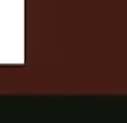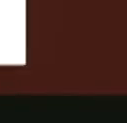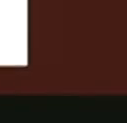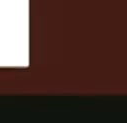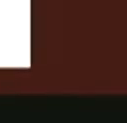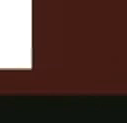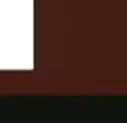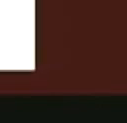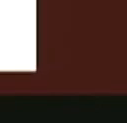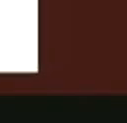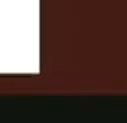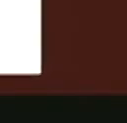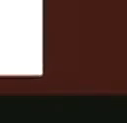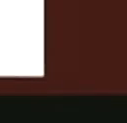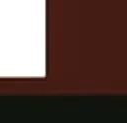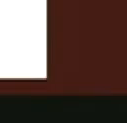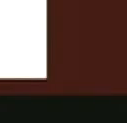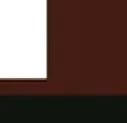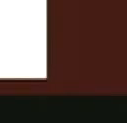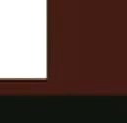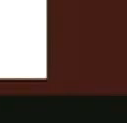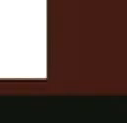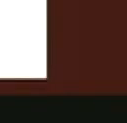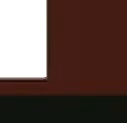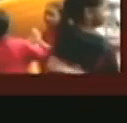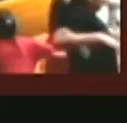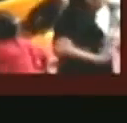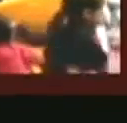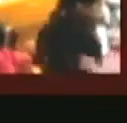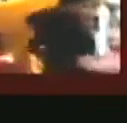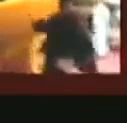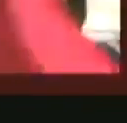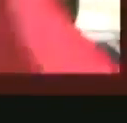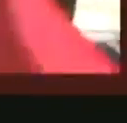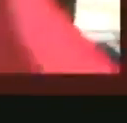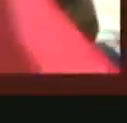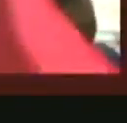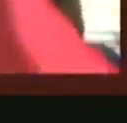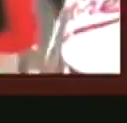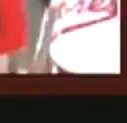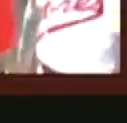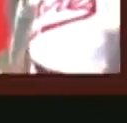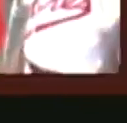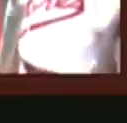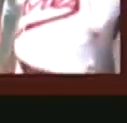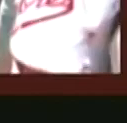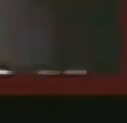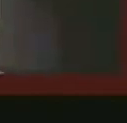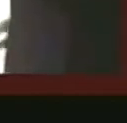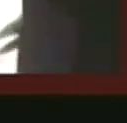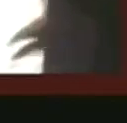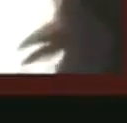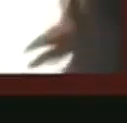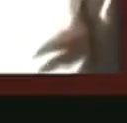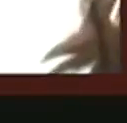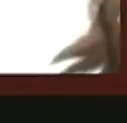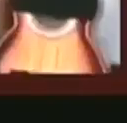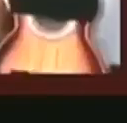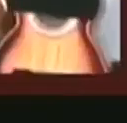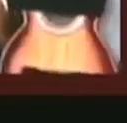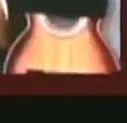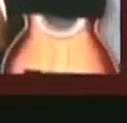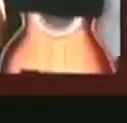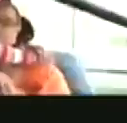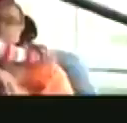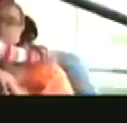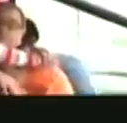sus funciones la comisión nacional contra el uso ilícito de las drogas y es creada la oficina nacional antidrogas bajo una